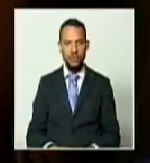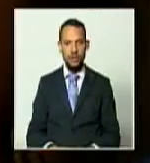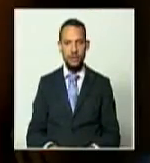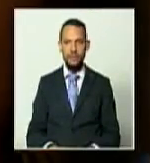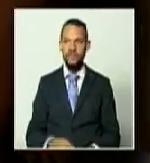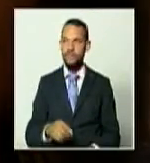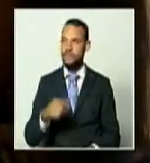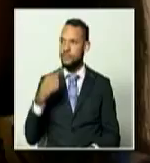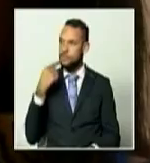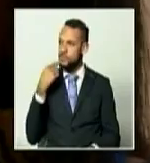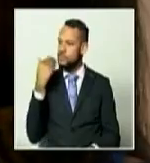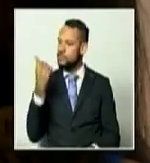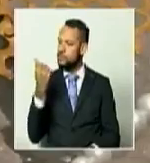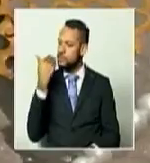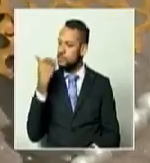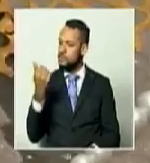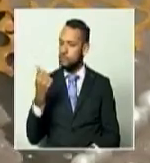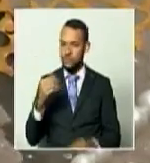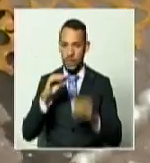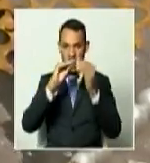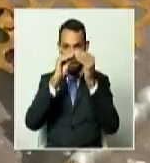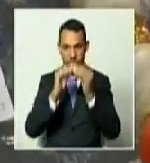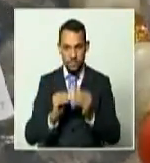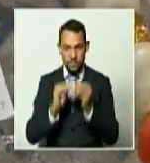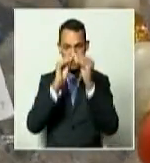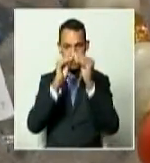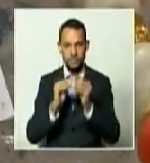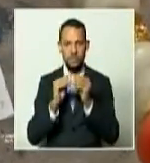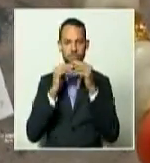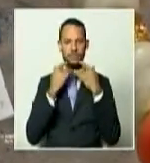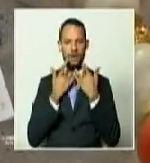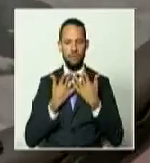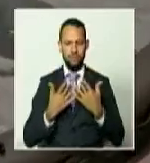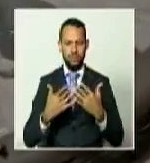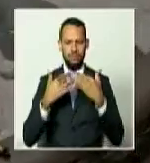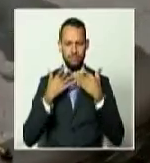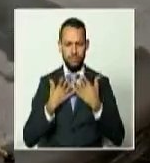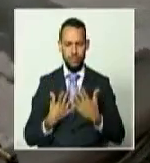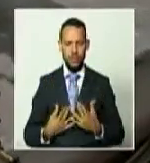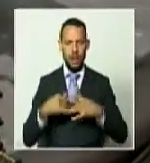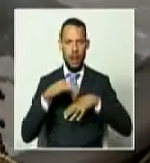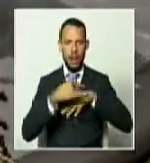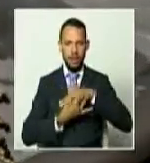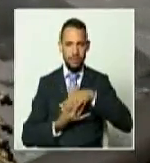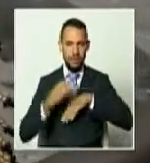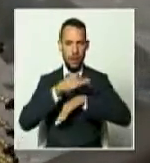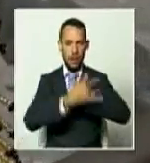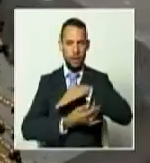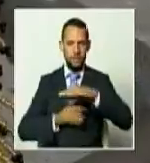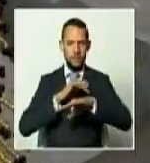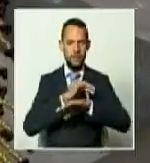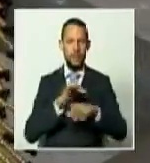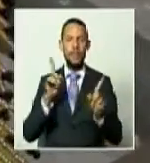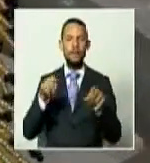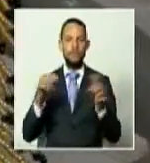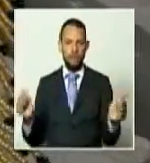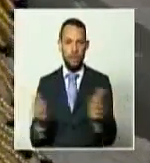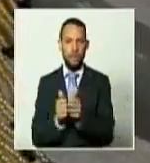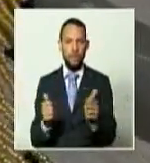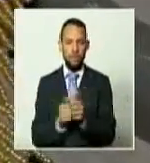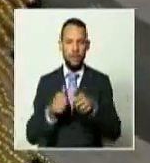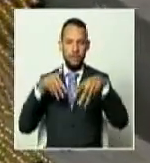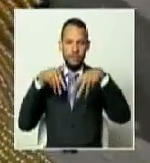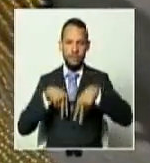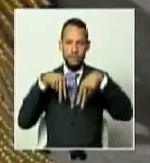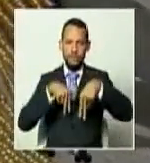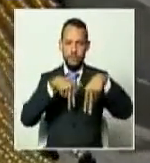Zaida Accesorios, joyería artesanal para una mujer moderna, elegante y exclusiva, también se une a esta causa social. En este desfile